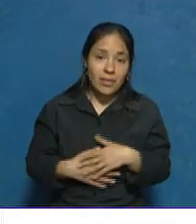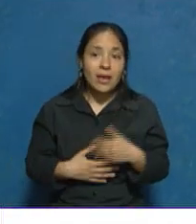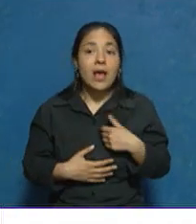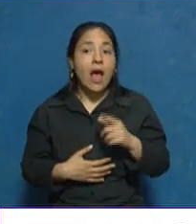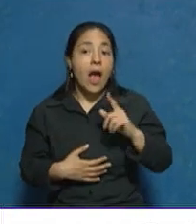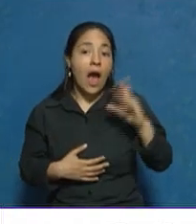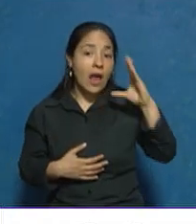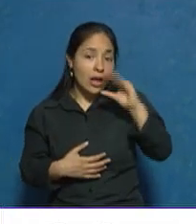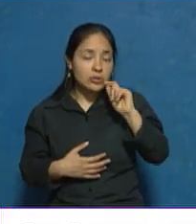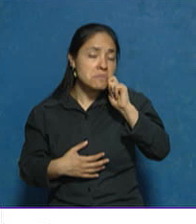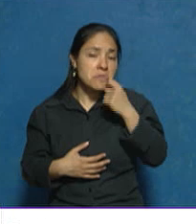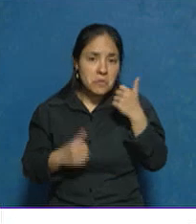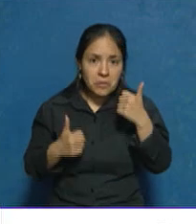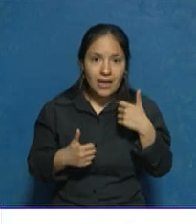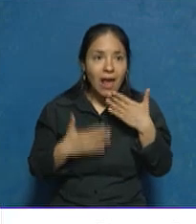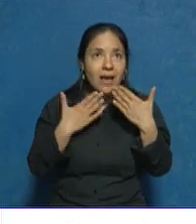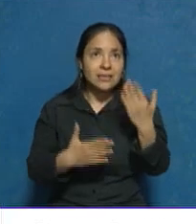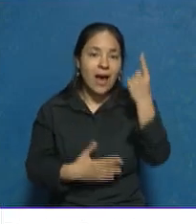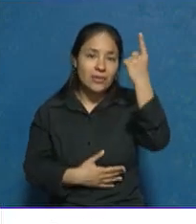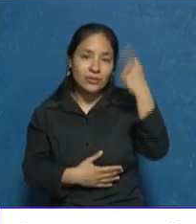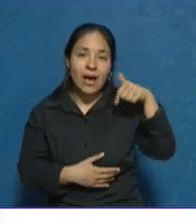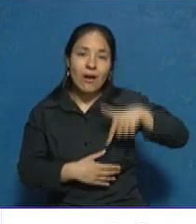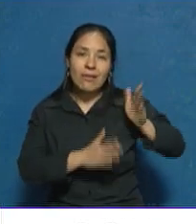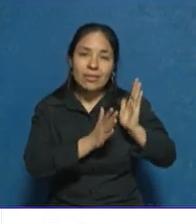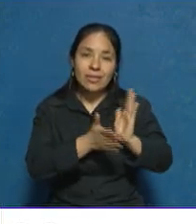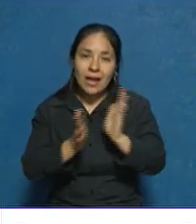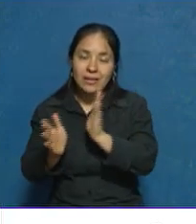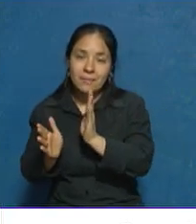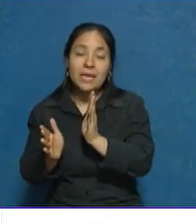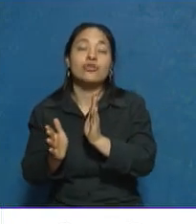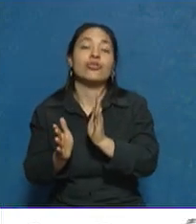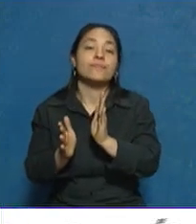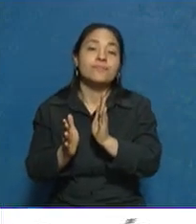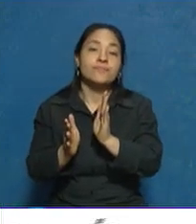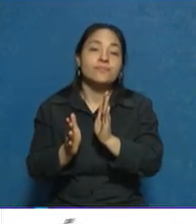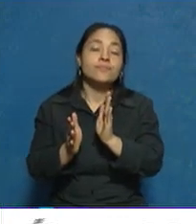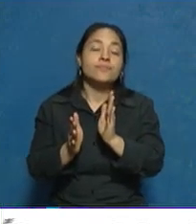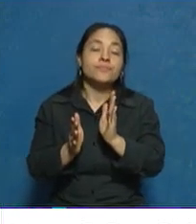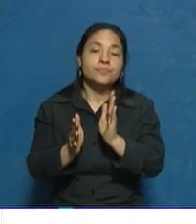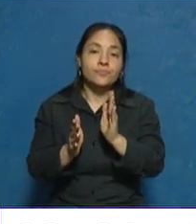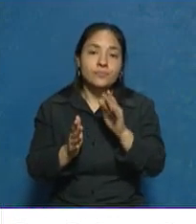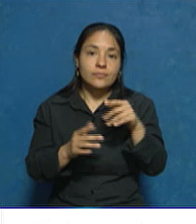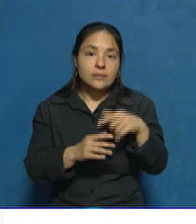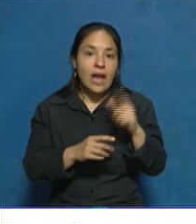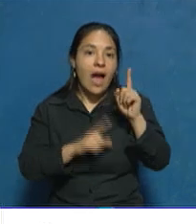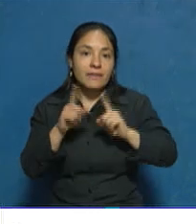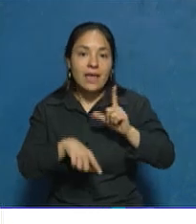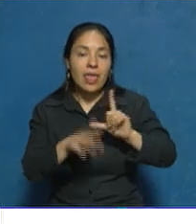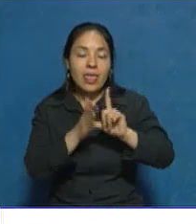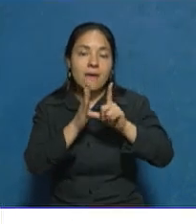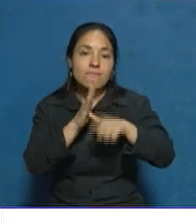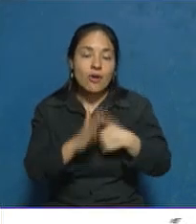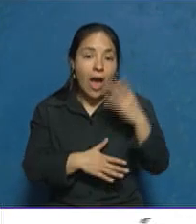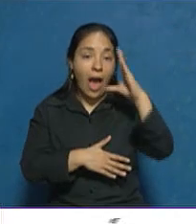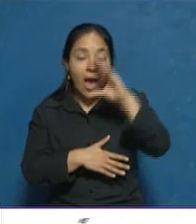muy linda, gracias a Dios, que en estos días está recibiendo su bloque de quimioterapia, que por ahí se retrasan las horas y anoche,